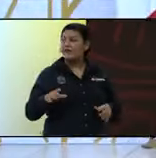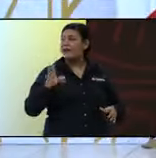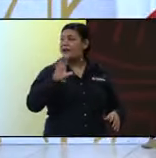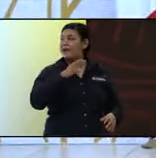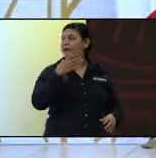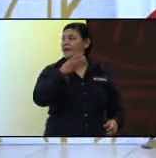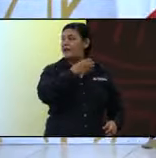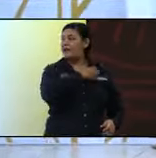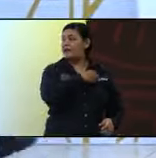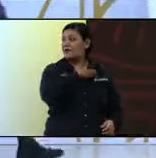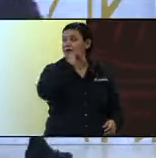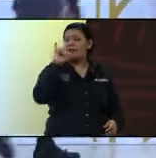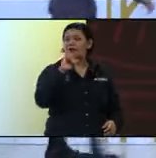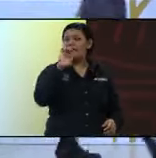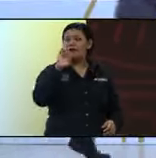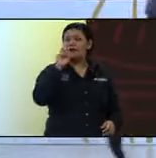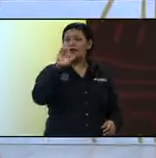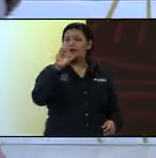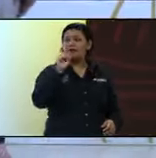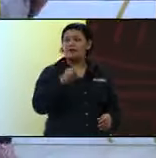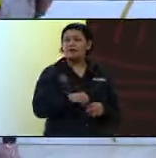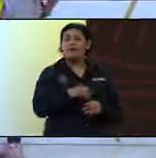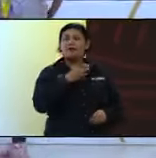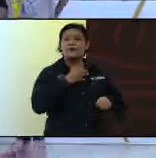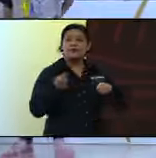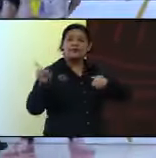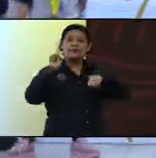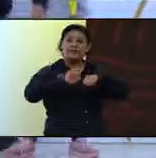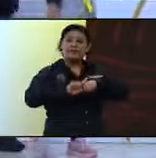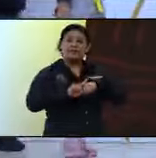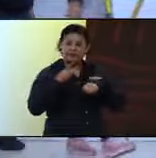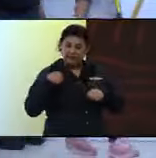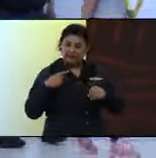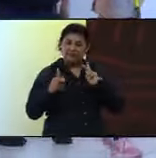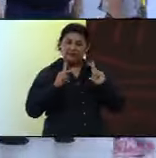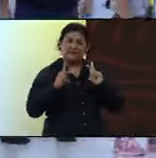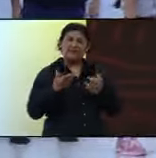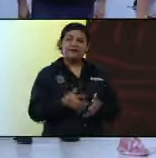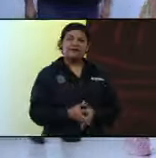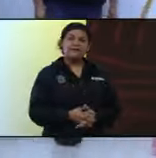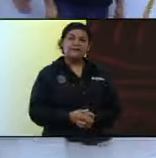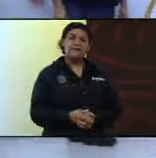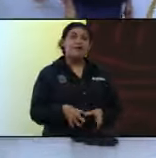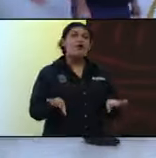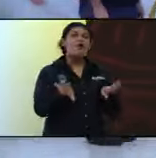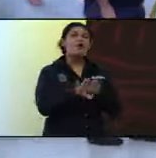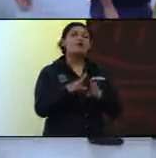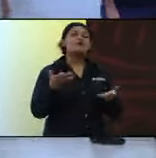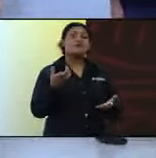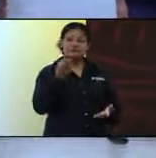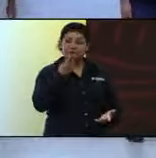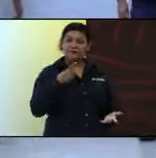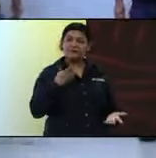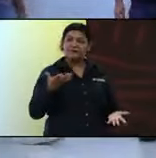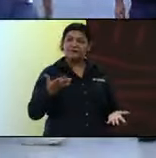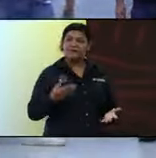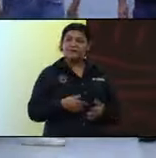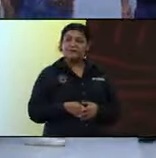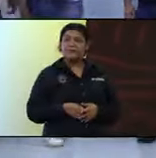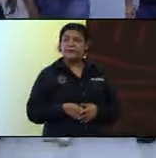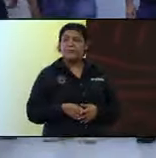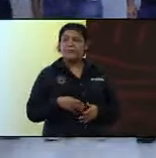Jesús Misael? A ver, comandante. Buenos días, comandante. A ver, platícanos, vente. Platícanos cómo les fue. A ver. Bueno, pues antes que